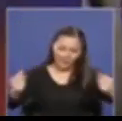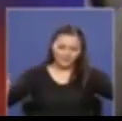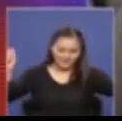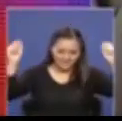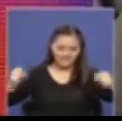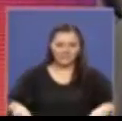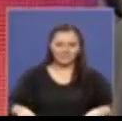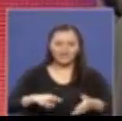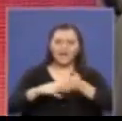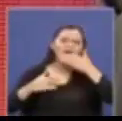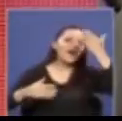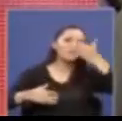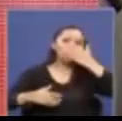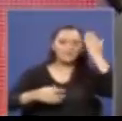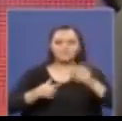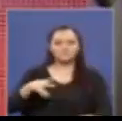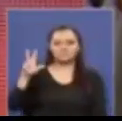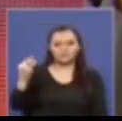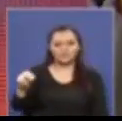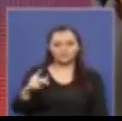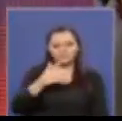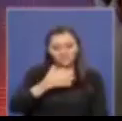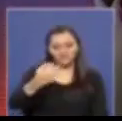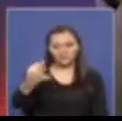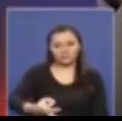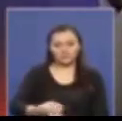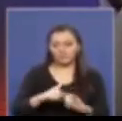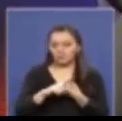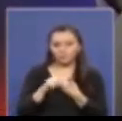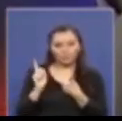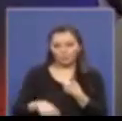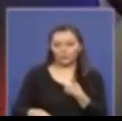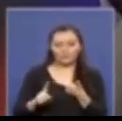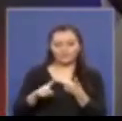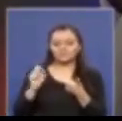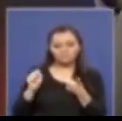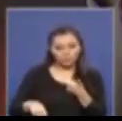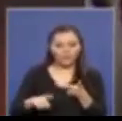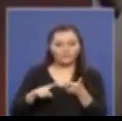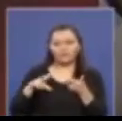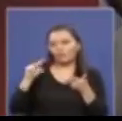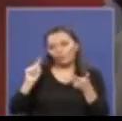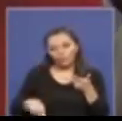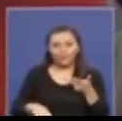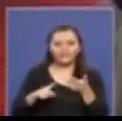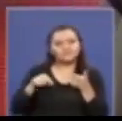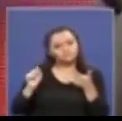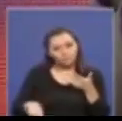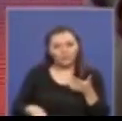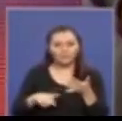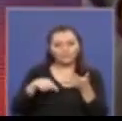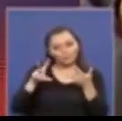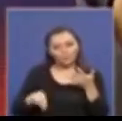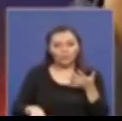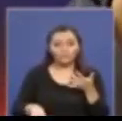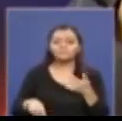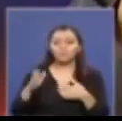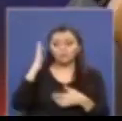que nos ha mostrado la gente de Tulcán y el Carchi. ¿Saben por qué? Porque sabe que somos auténticos, solidarios. Y pese a que no podemos resolver